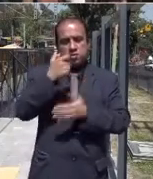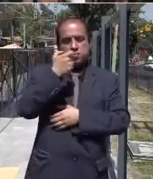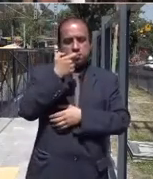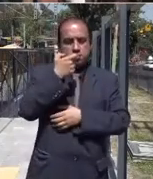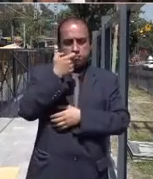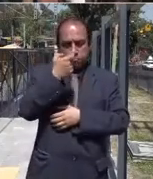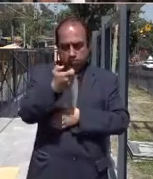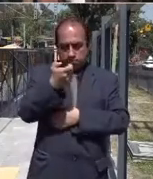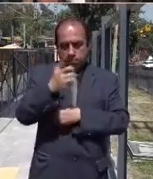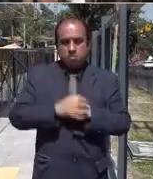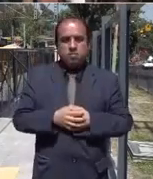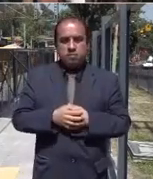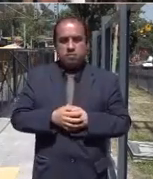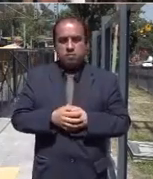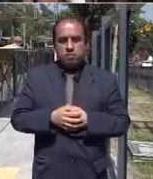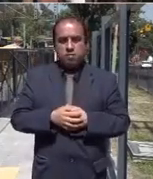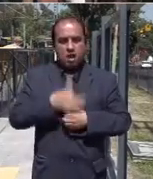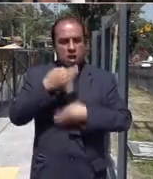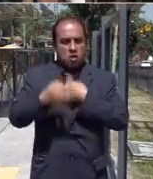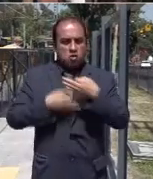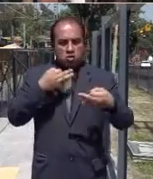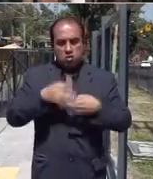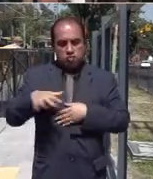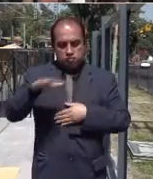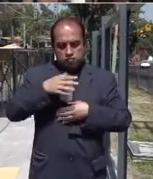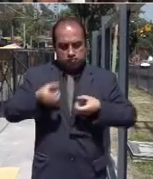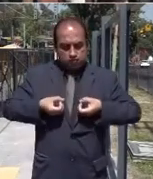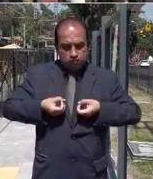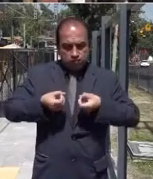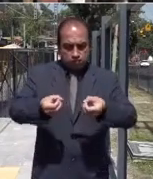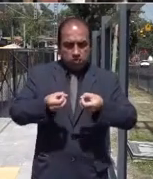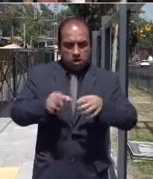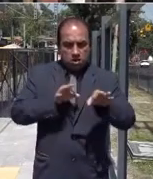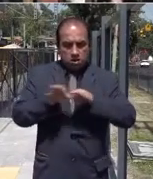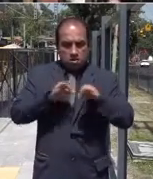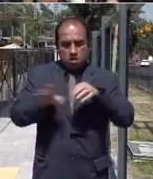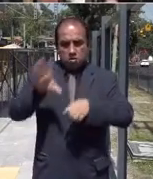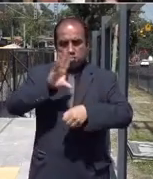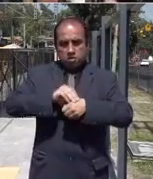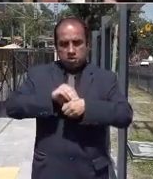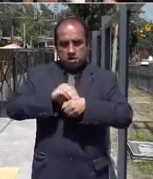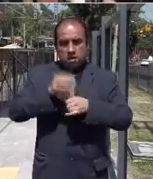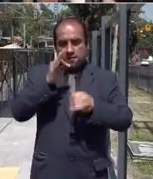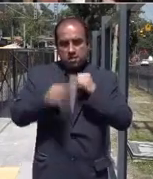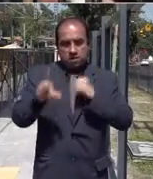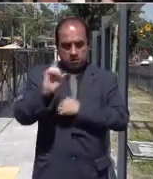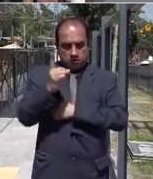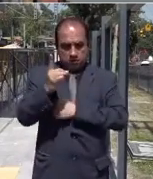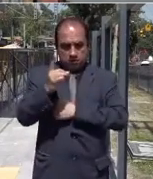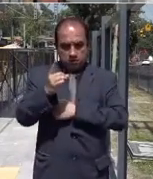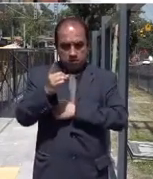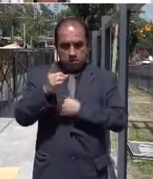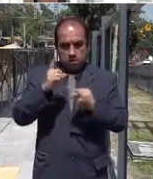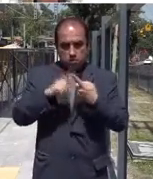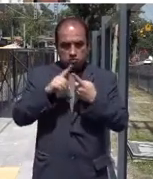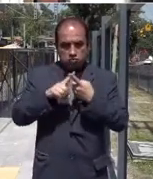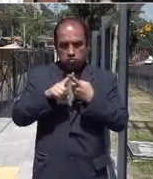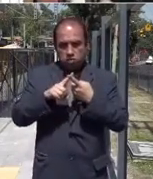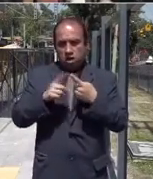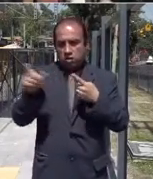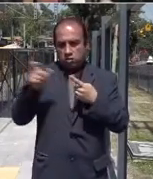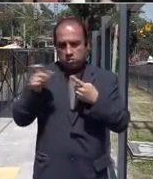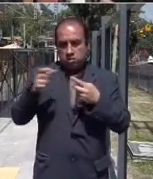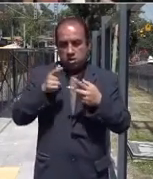Sí, todo el tramo va a estar operando en su totalidad a finales de diciembre, desde Xochimilco